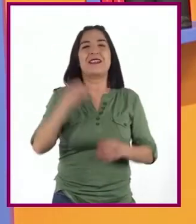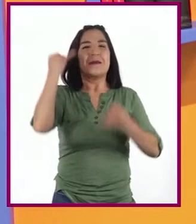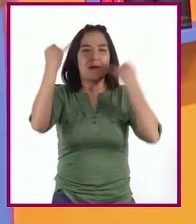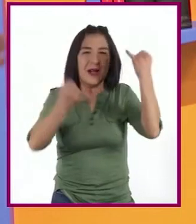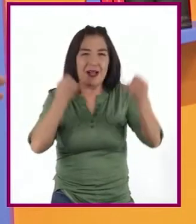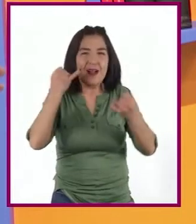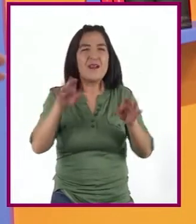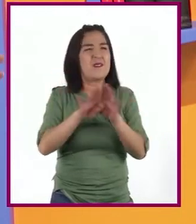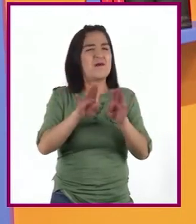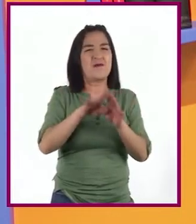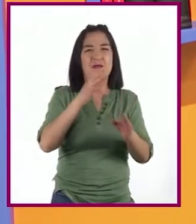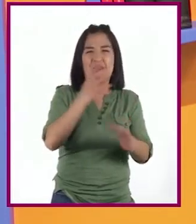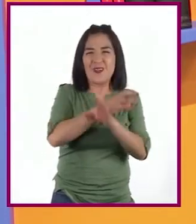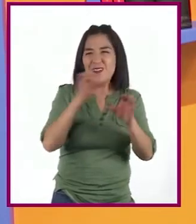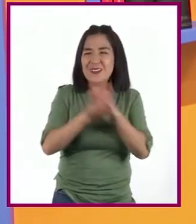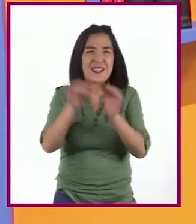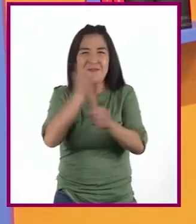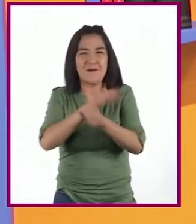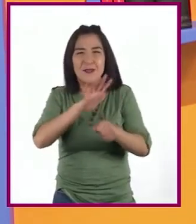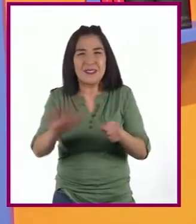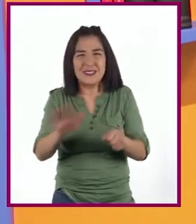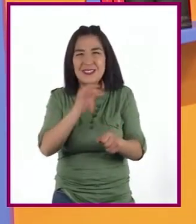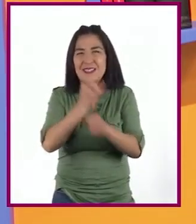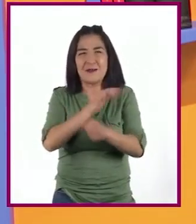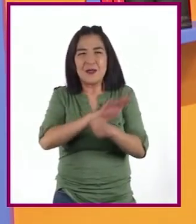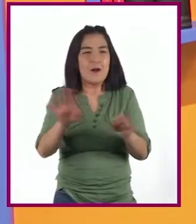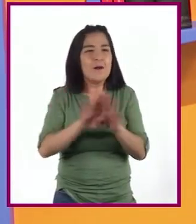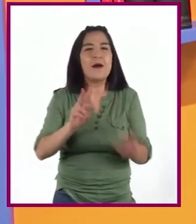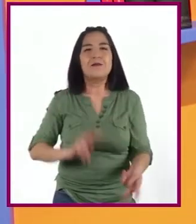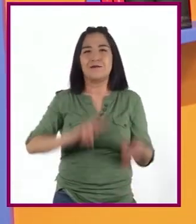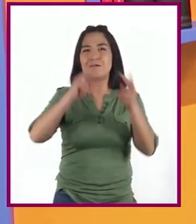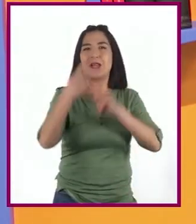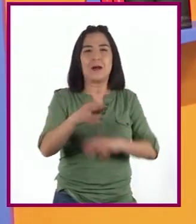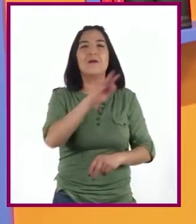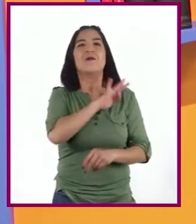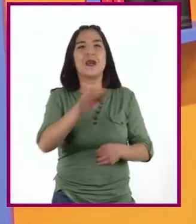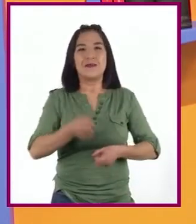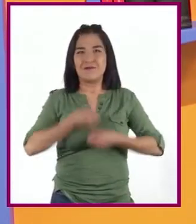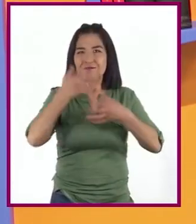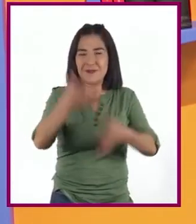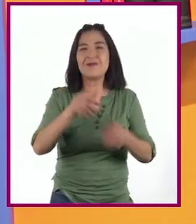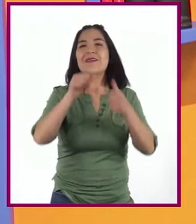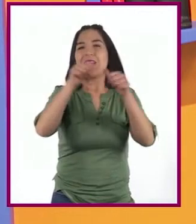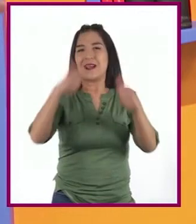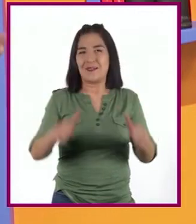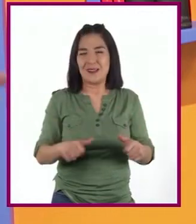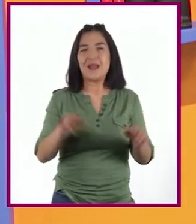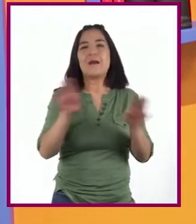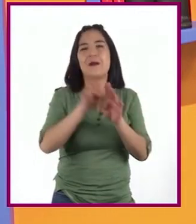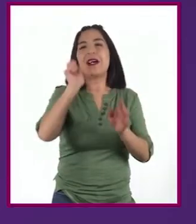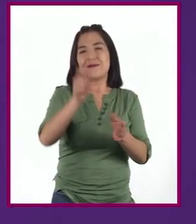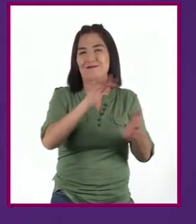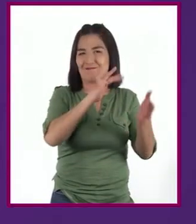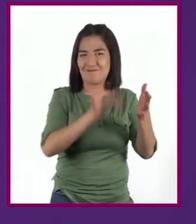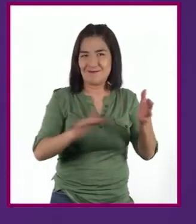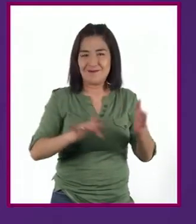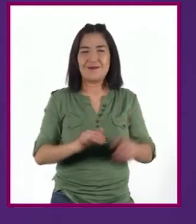lo sobrenatural y la provocación, tanto en las expresiones artísticas como en la